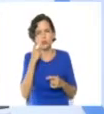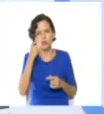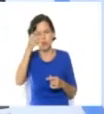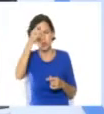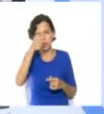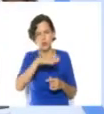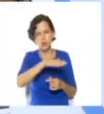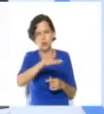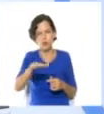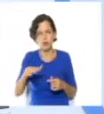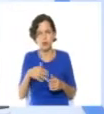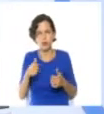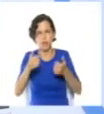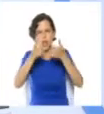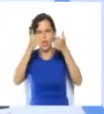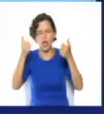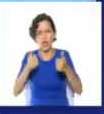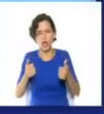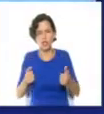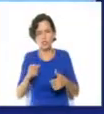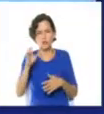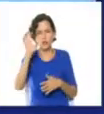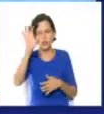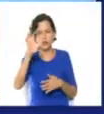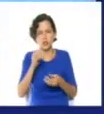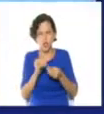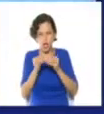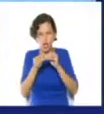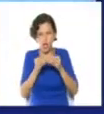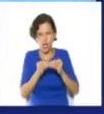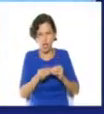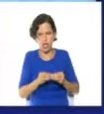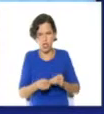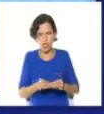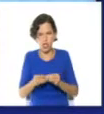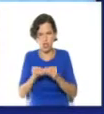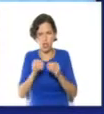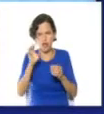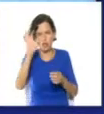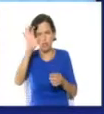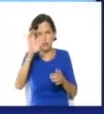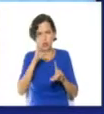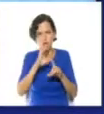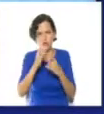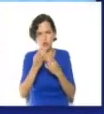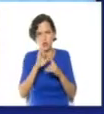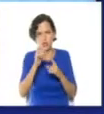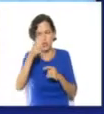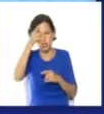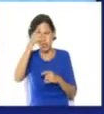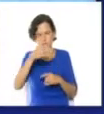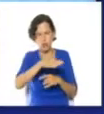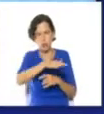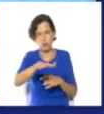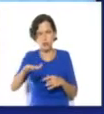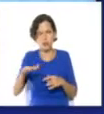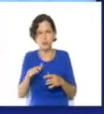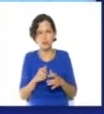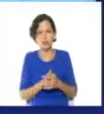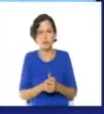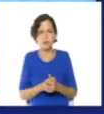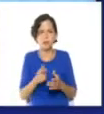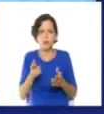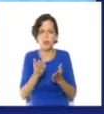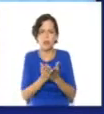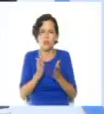tema generador para arte y patrimonio son las creaciones y patrimonios culturales de los pueblos. Aquí,